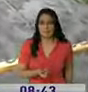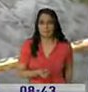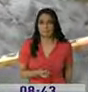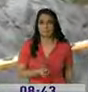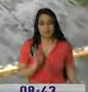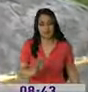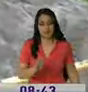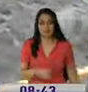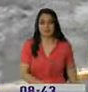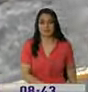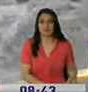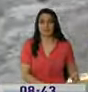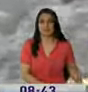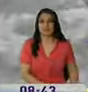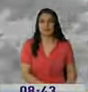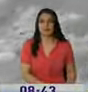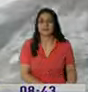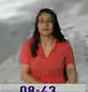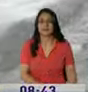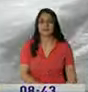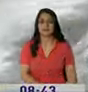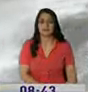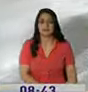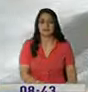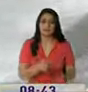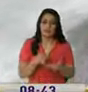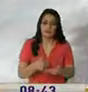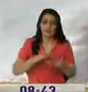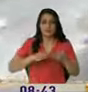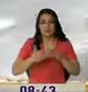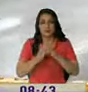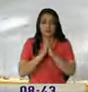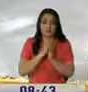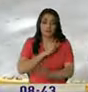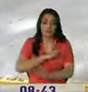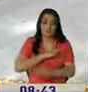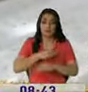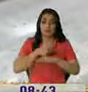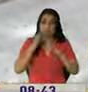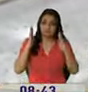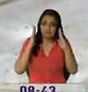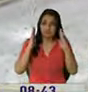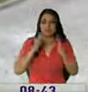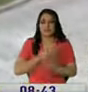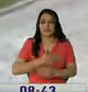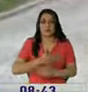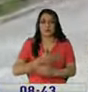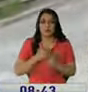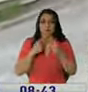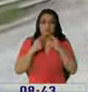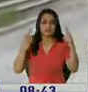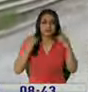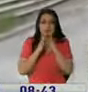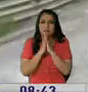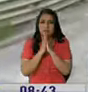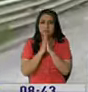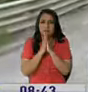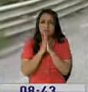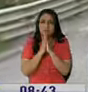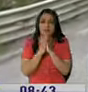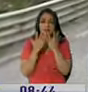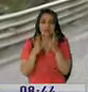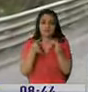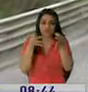el bien para toda la comunidad. Y por eso lo que pedimos al municipio, a las autoridades, que por favor nos escuchen este clamor ciudadano para que se